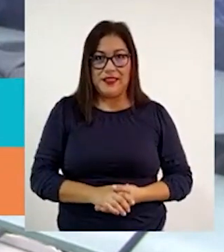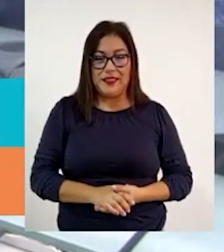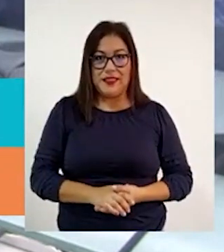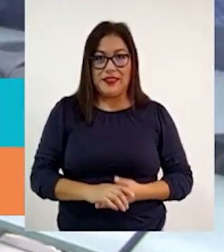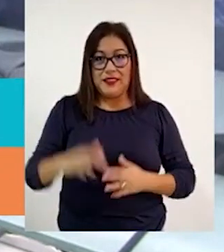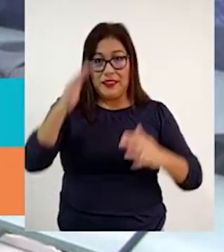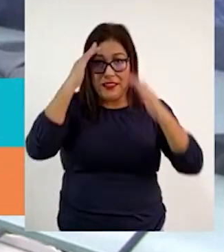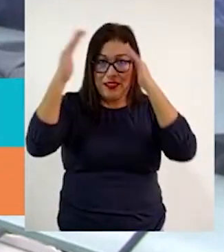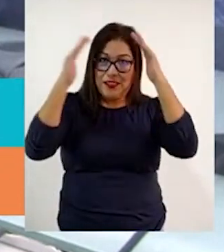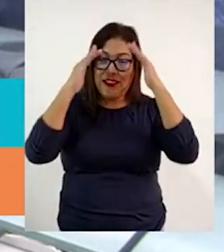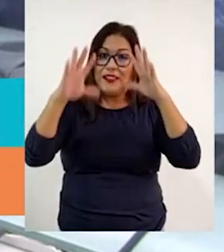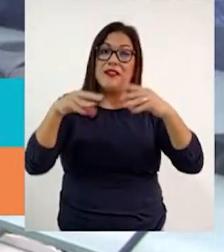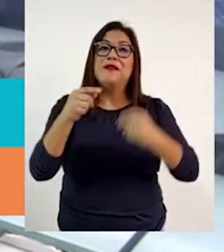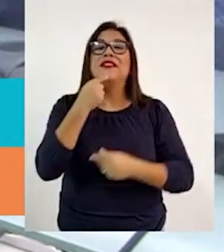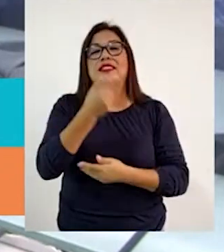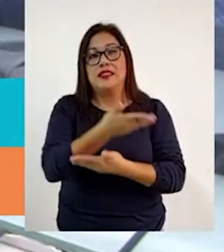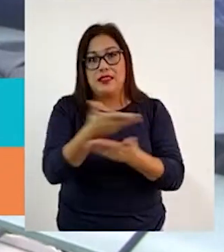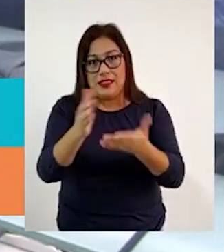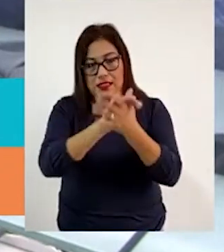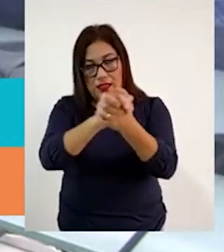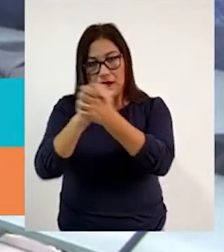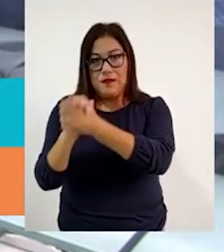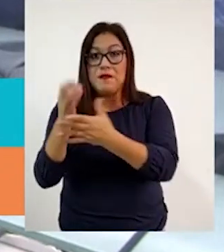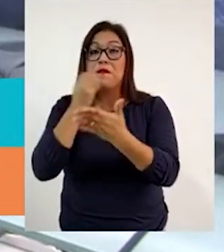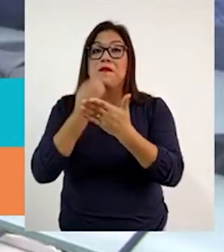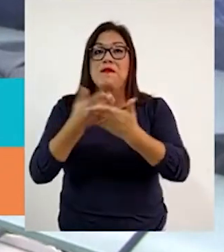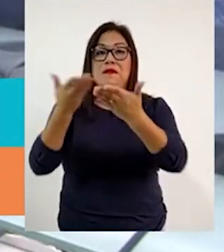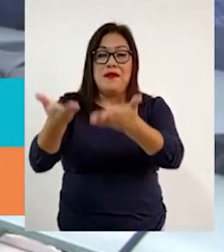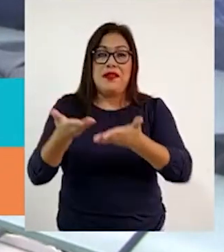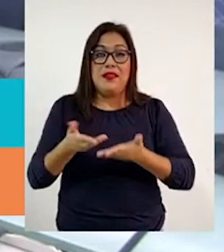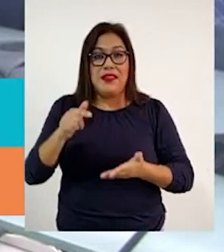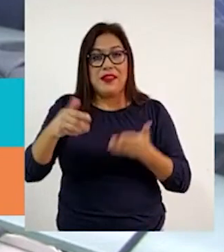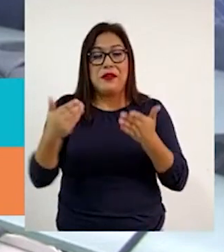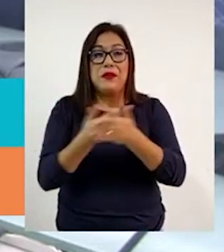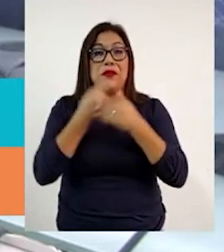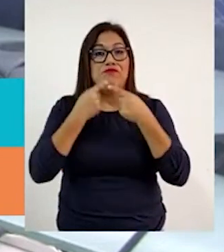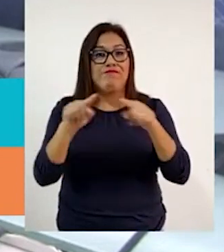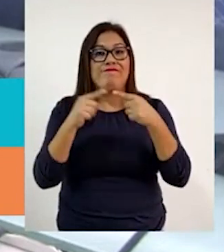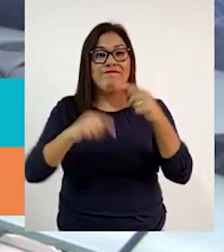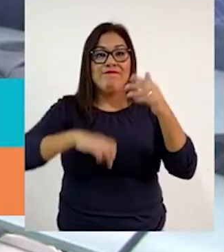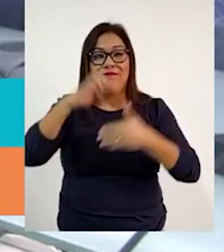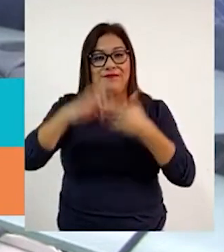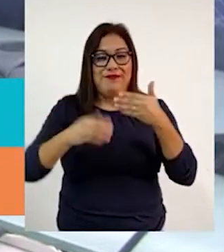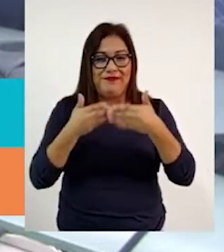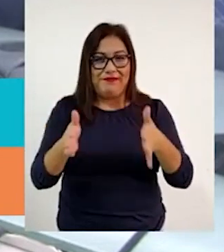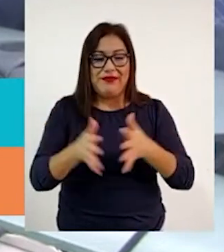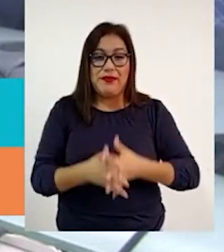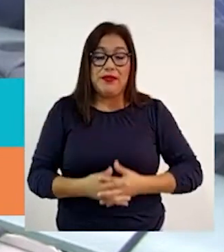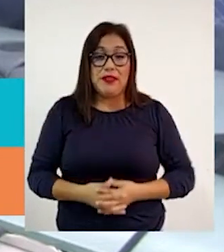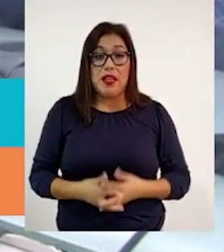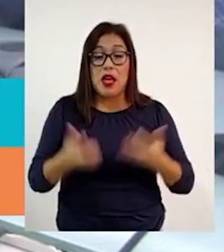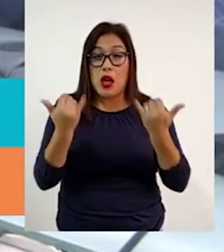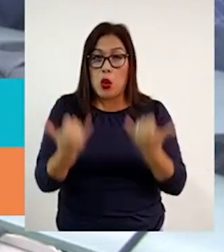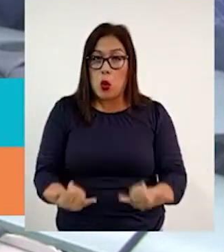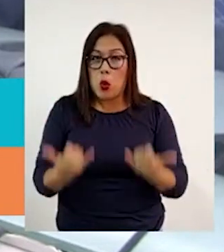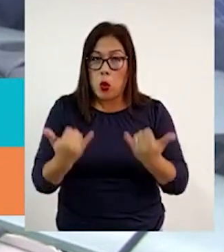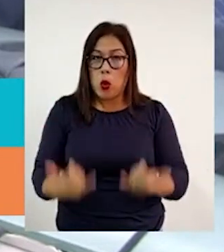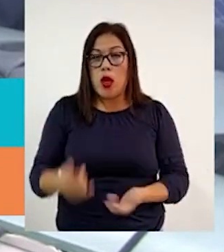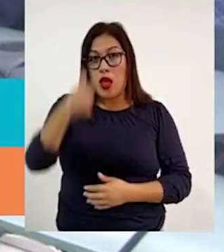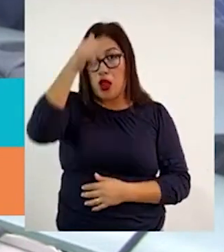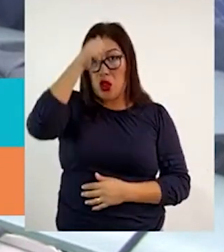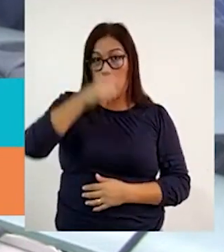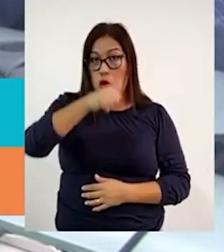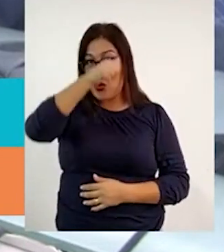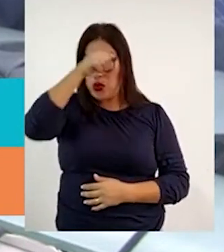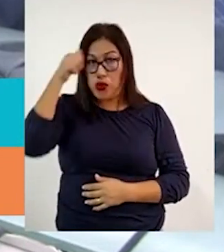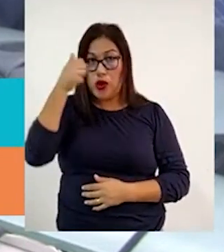tal? ¿Cómo están, amigas y amigos? Bienvenidos a una nueva edición de Sin Barreras. Hoy, domingo